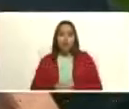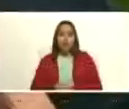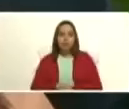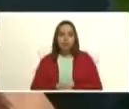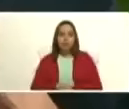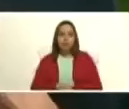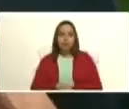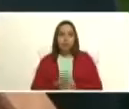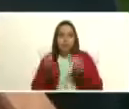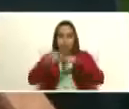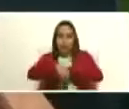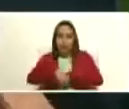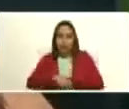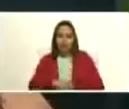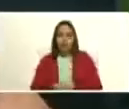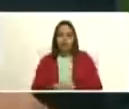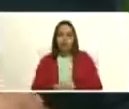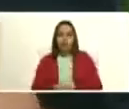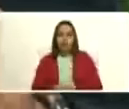consenso